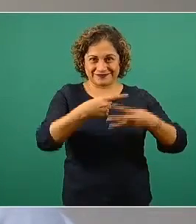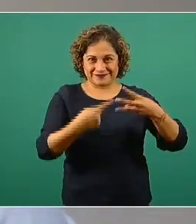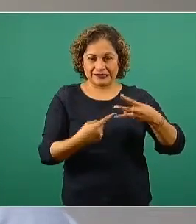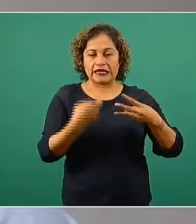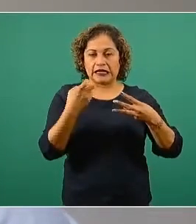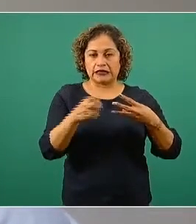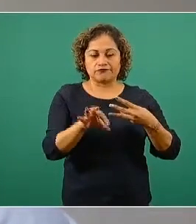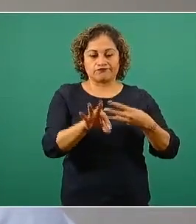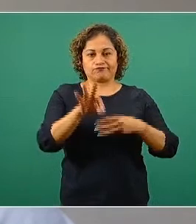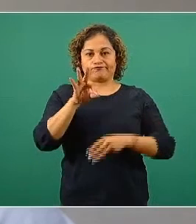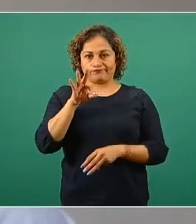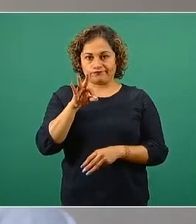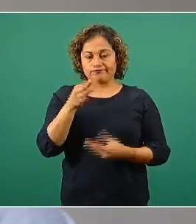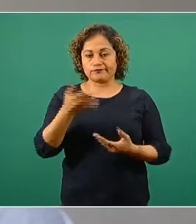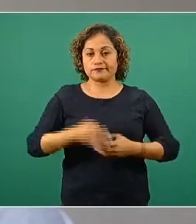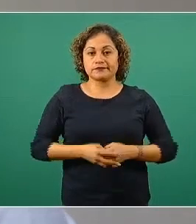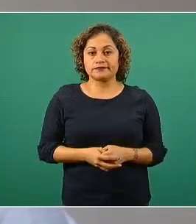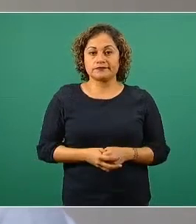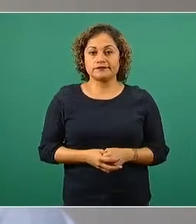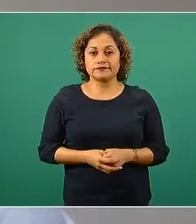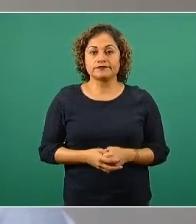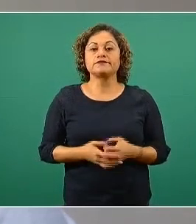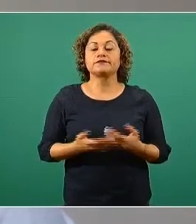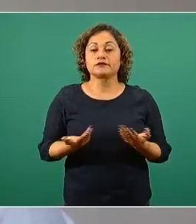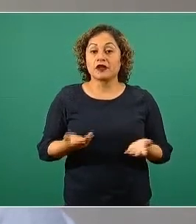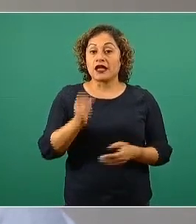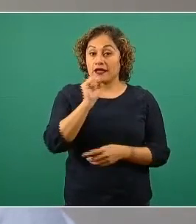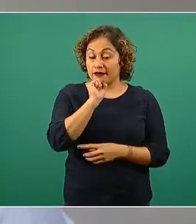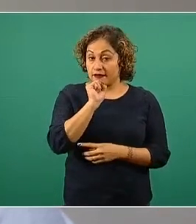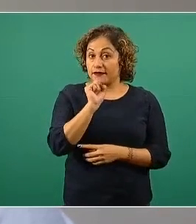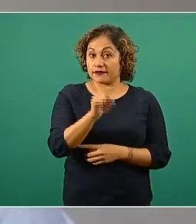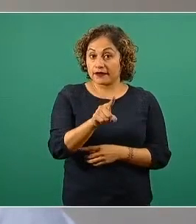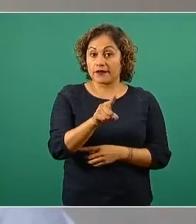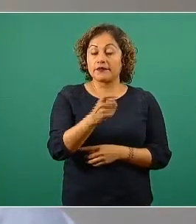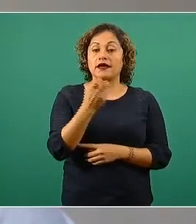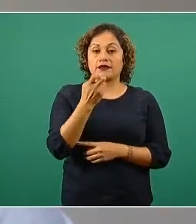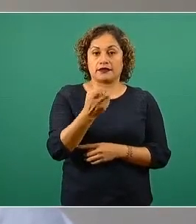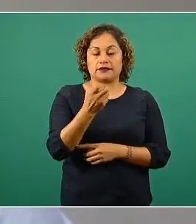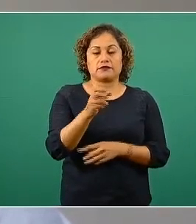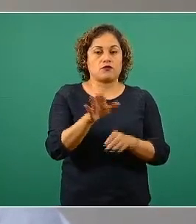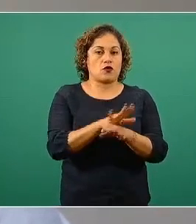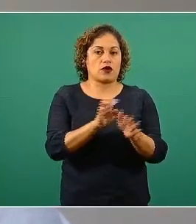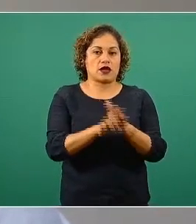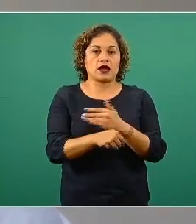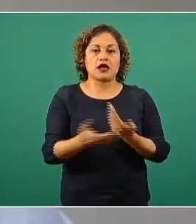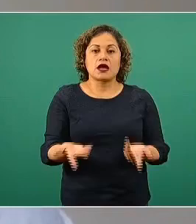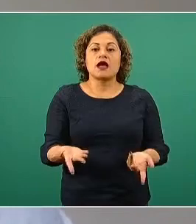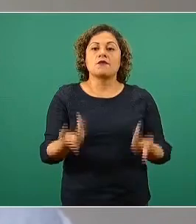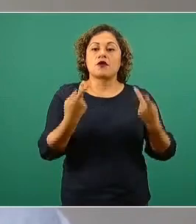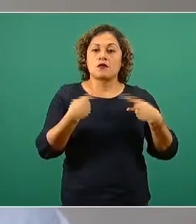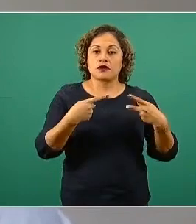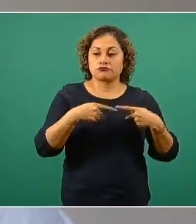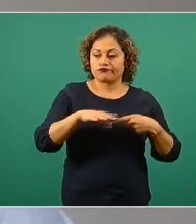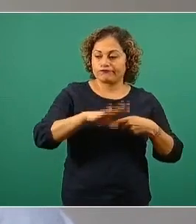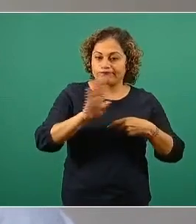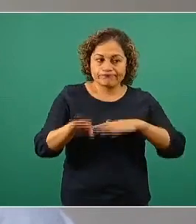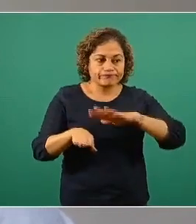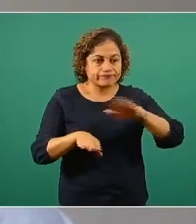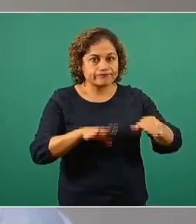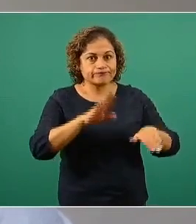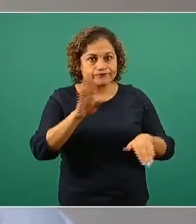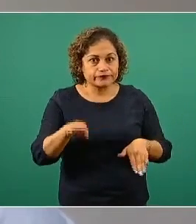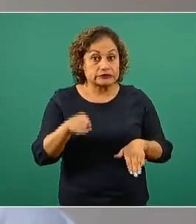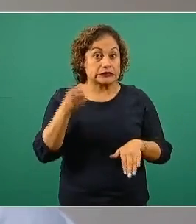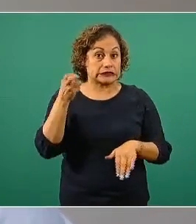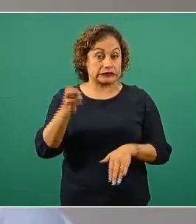importante para poder seleccionar. Y en aspectos precisamente de la letalidad y la mortalidad, los indicadores